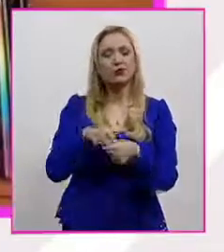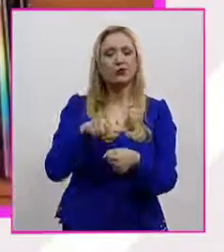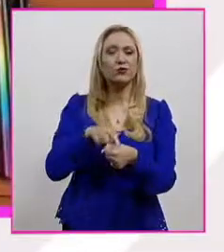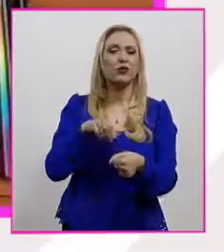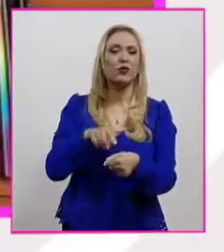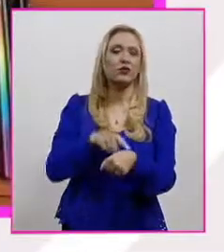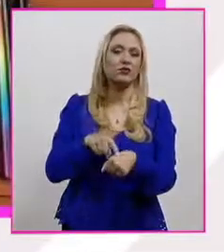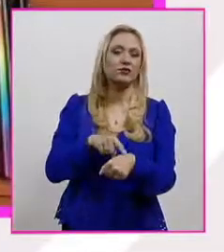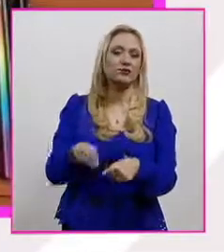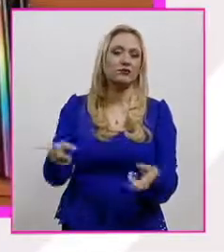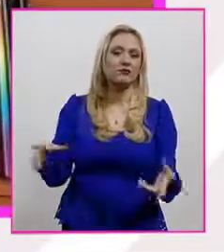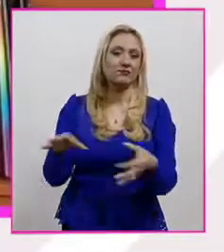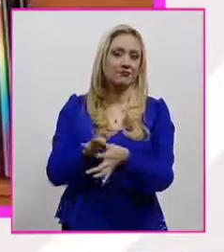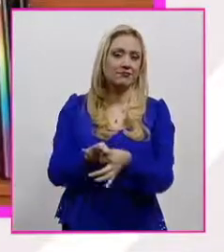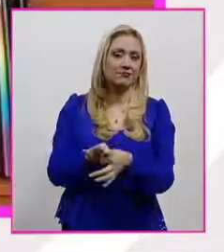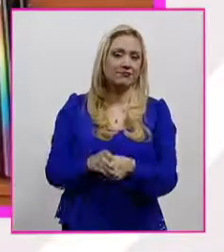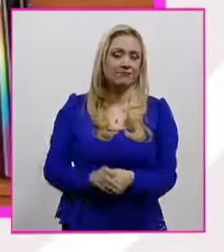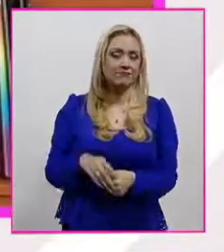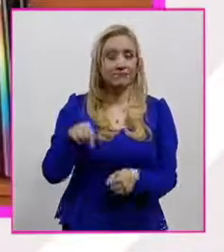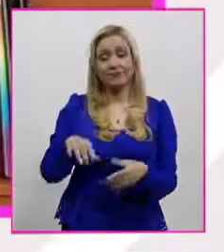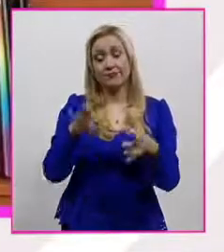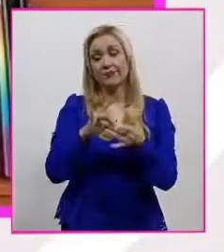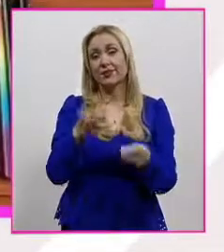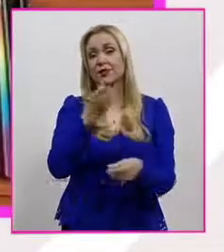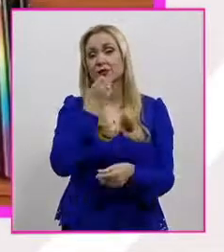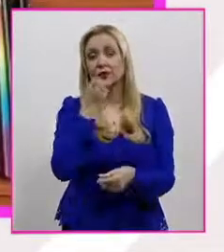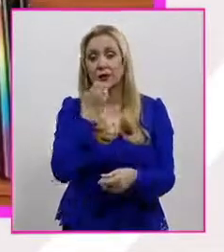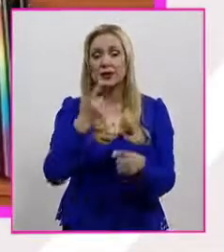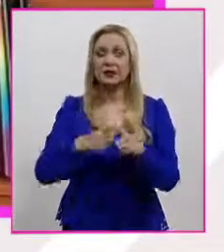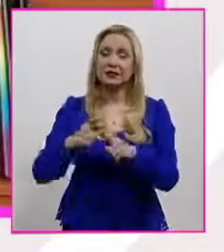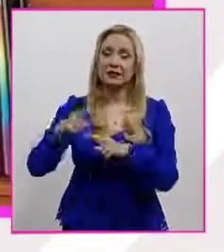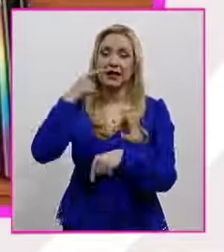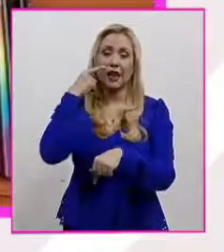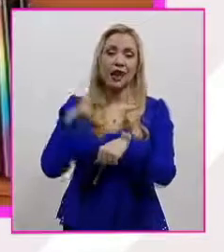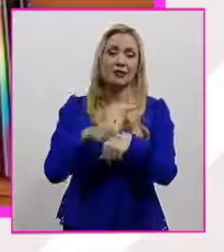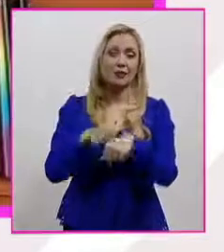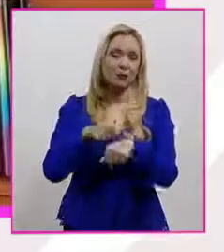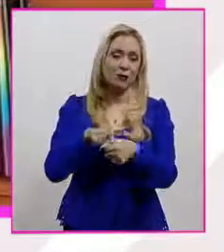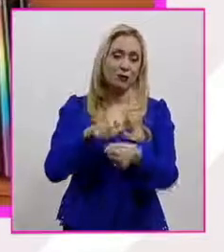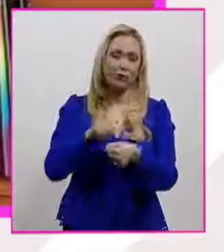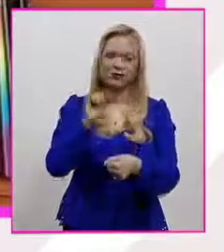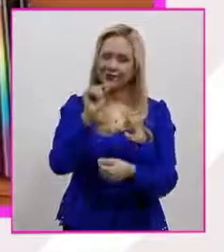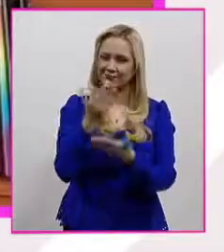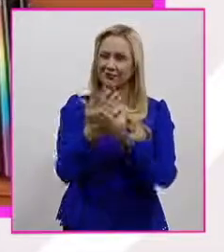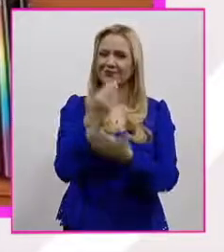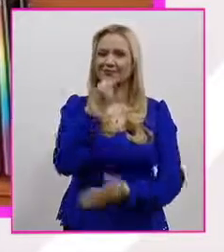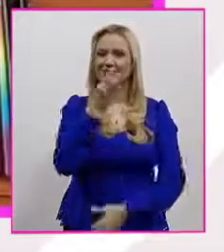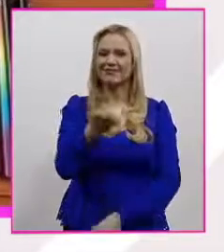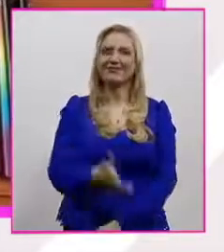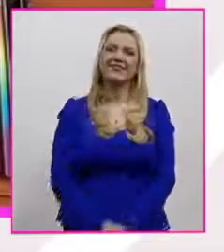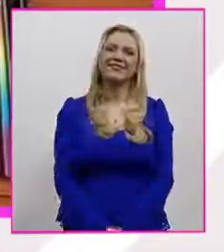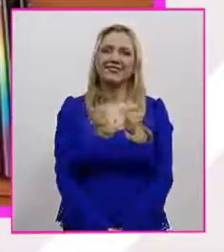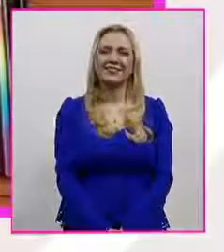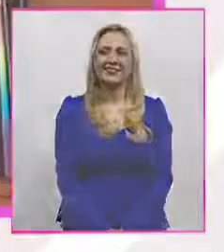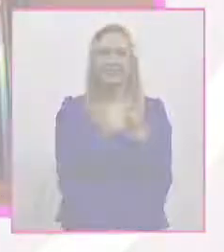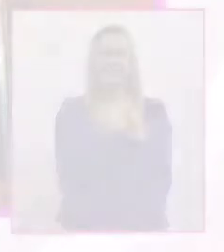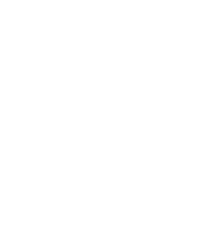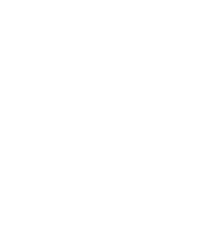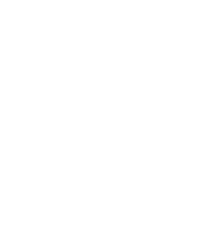en espacio diverso, estamos hablando sobre educación, movilidad social y racismo. No le cambien porque está buenísimo. Ahorita nos